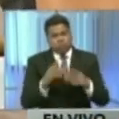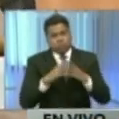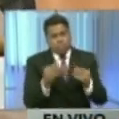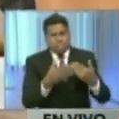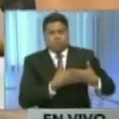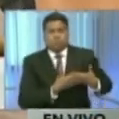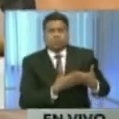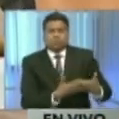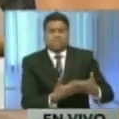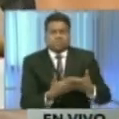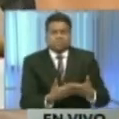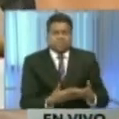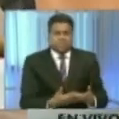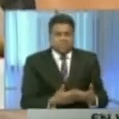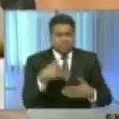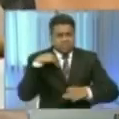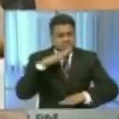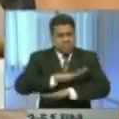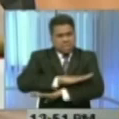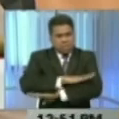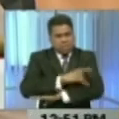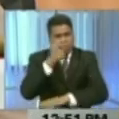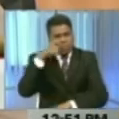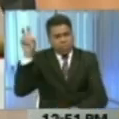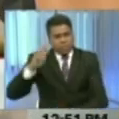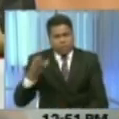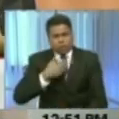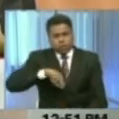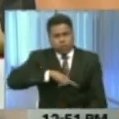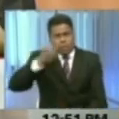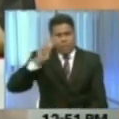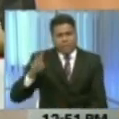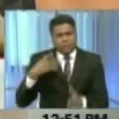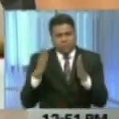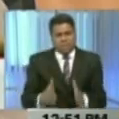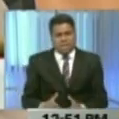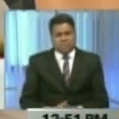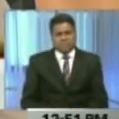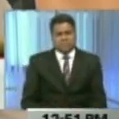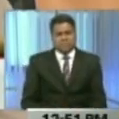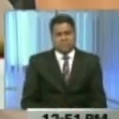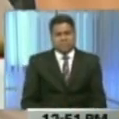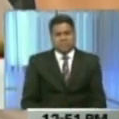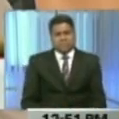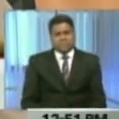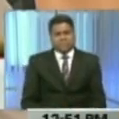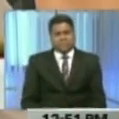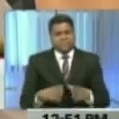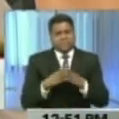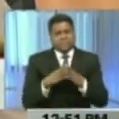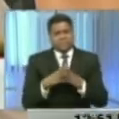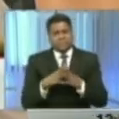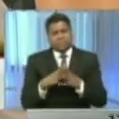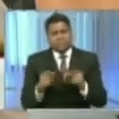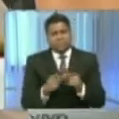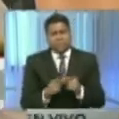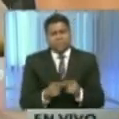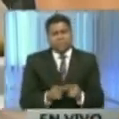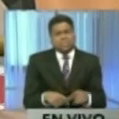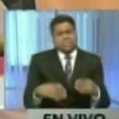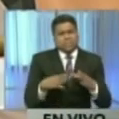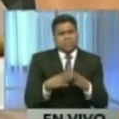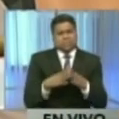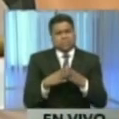del pueblo de Venezuela. Los venezolanos, a pesar de toda la violencia que pretende imponer la oposición